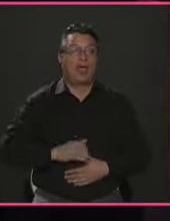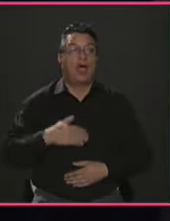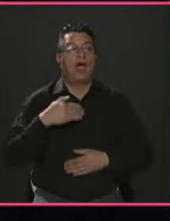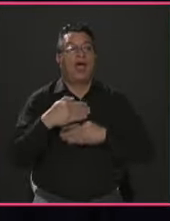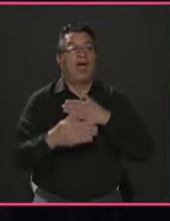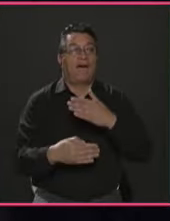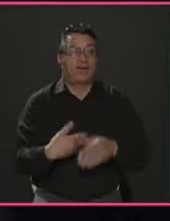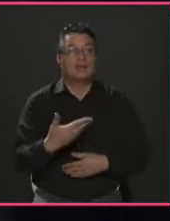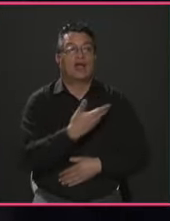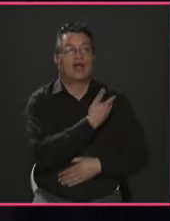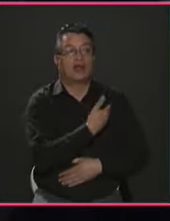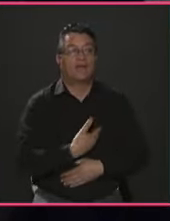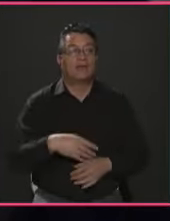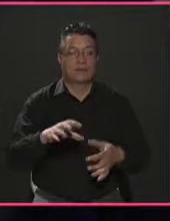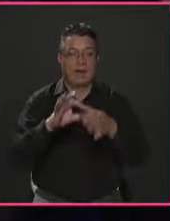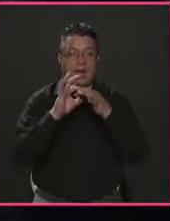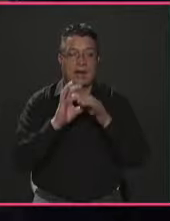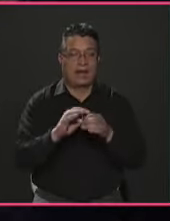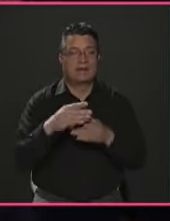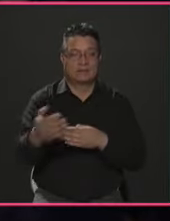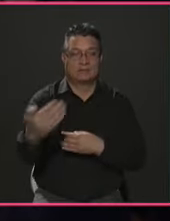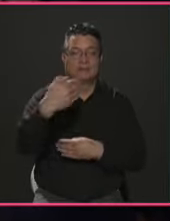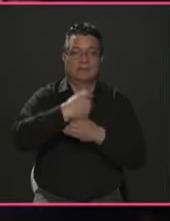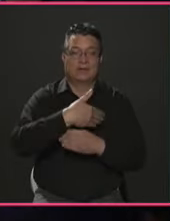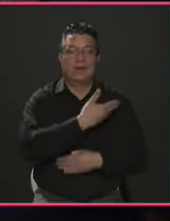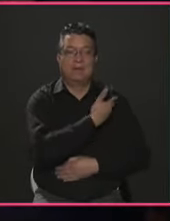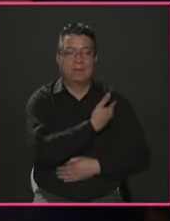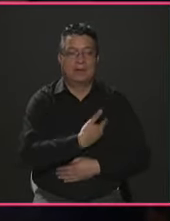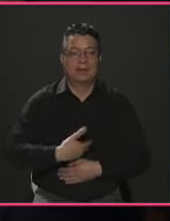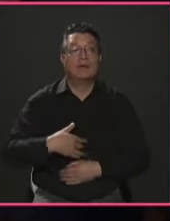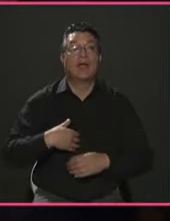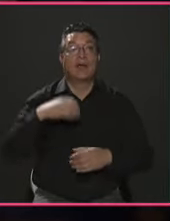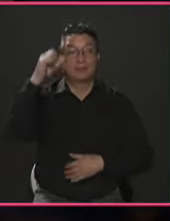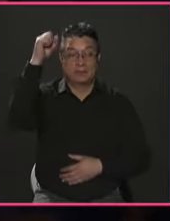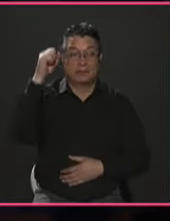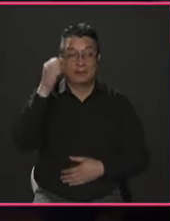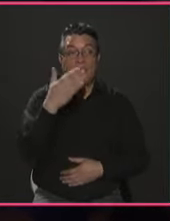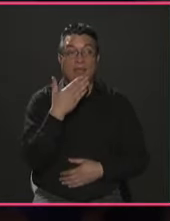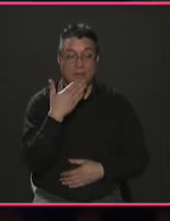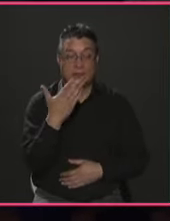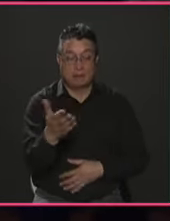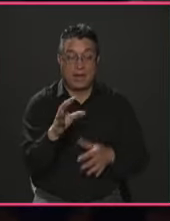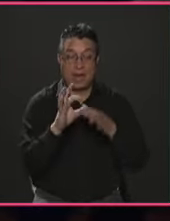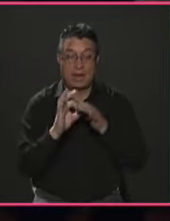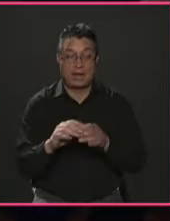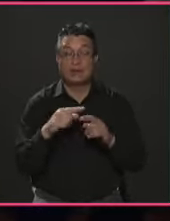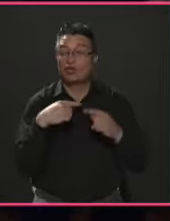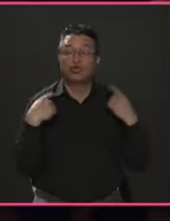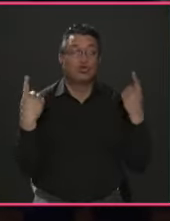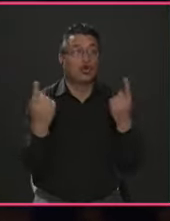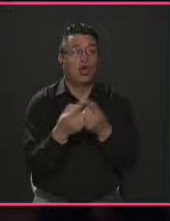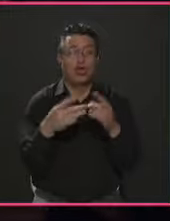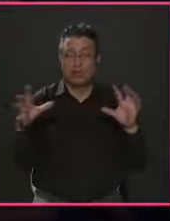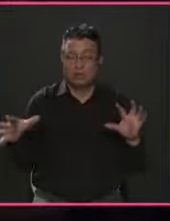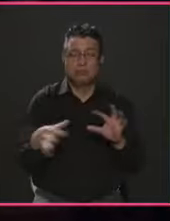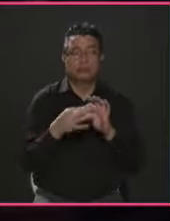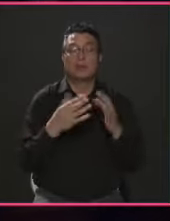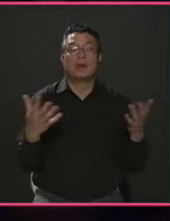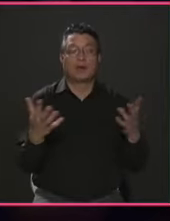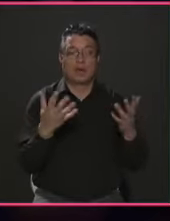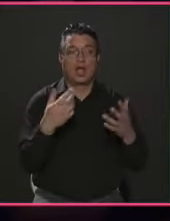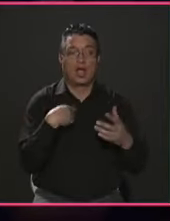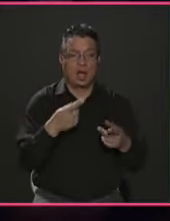eso también agradecemos la presencia del presidente Sebastián Piñera finalmente Esto está todo vinculado para que el conocimiento